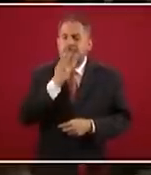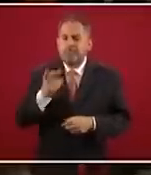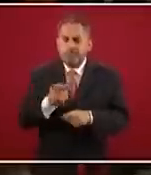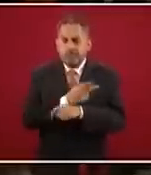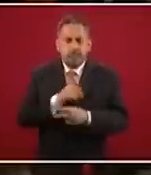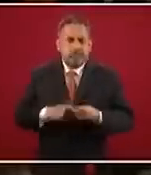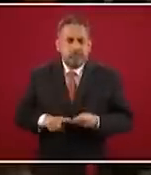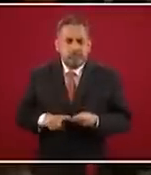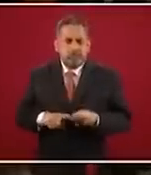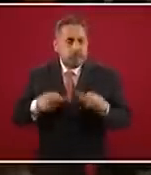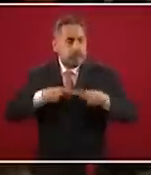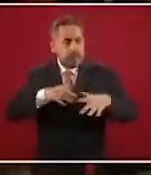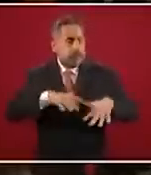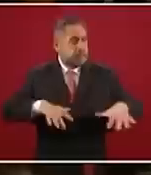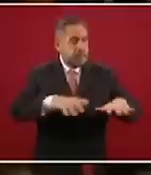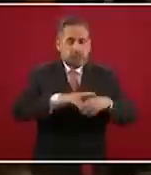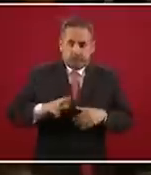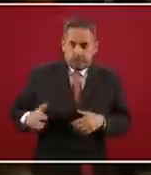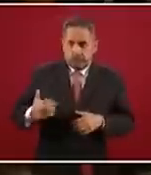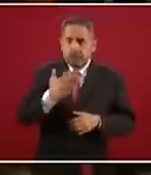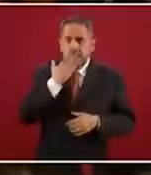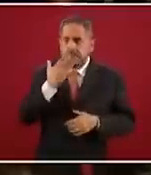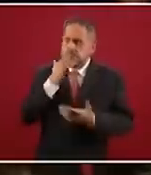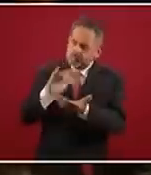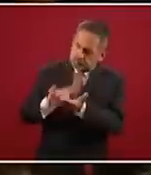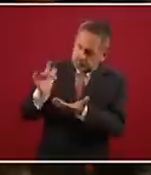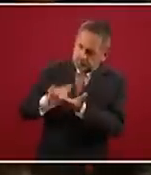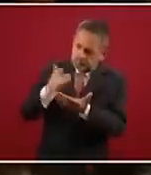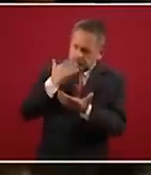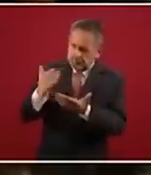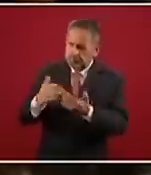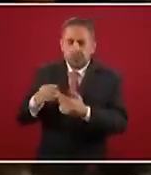Pues la gente del río Sonora está muy agradecida